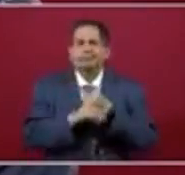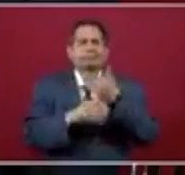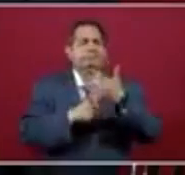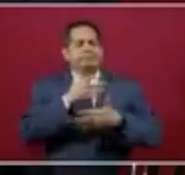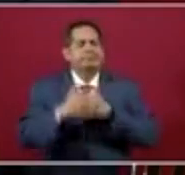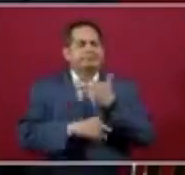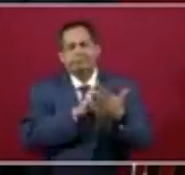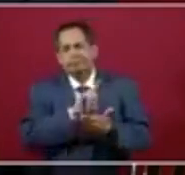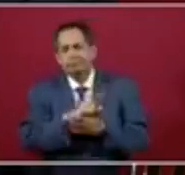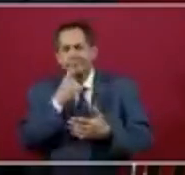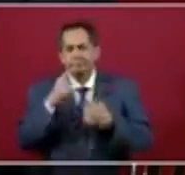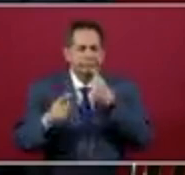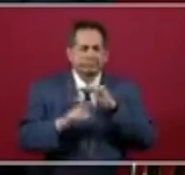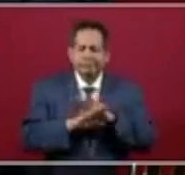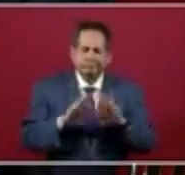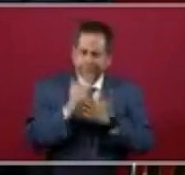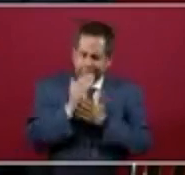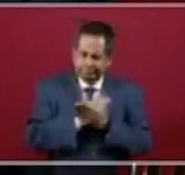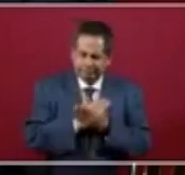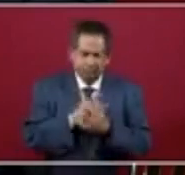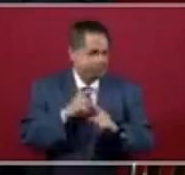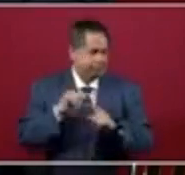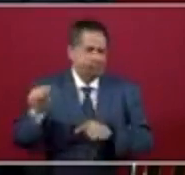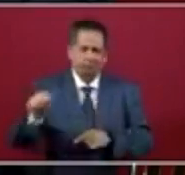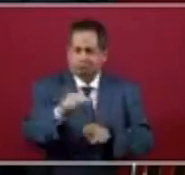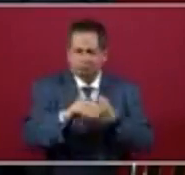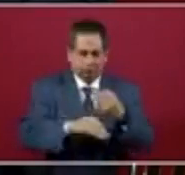conflictos en todos los casos,